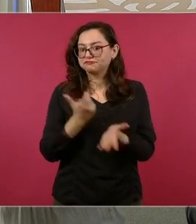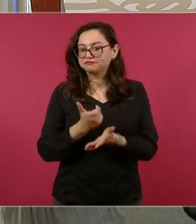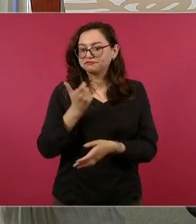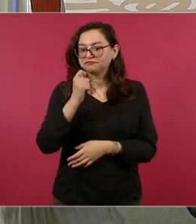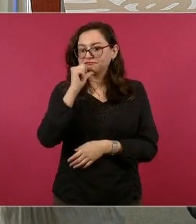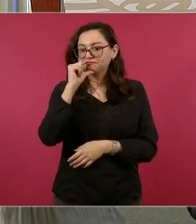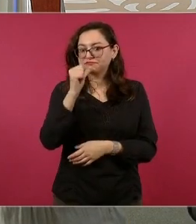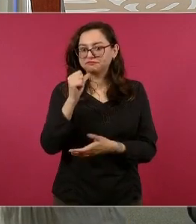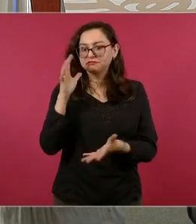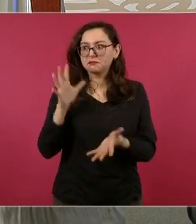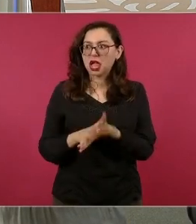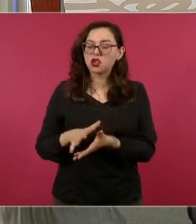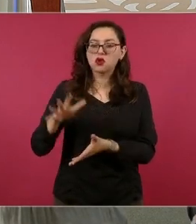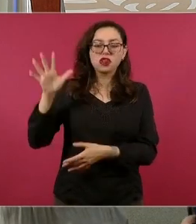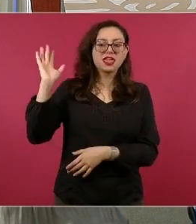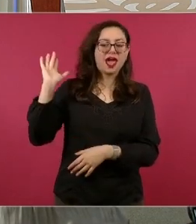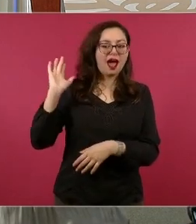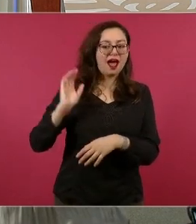son más.